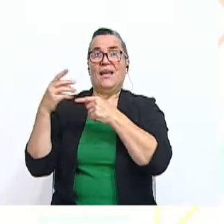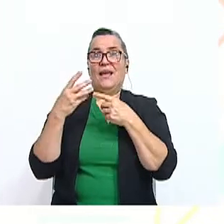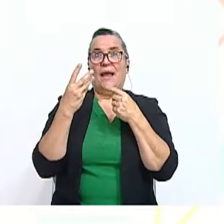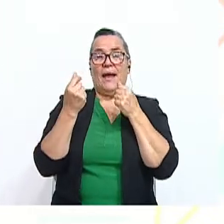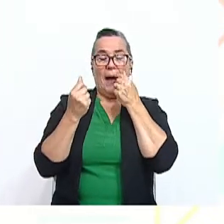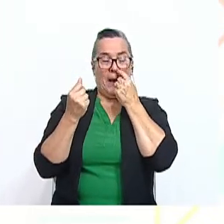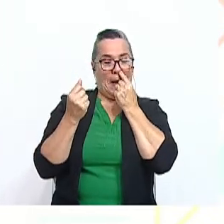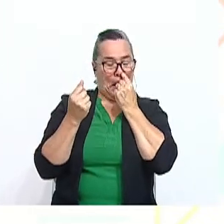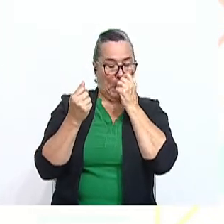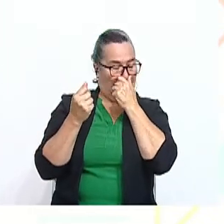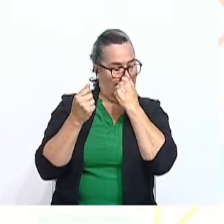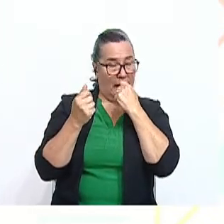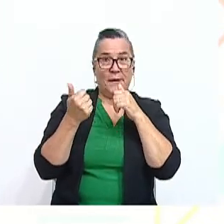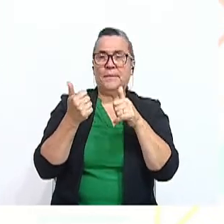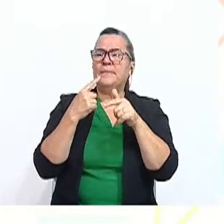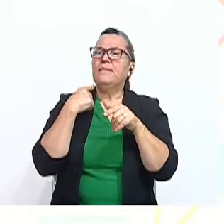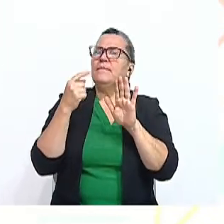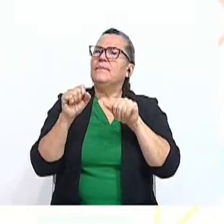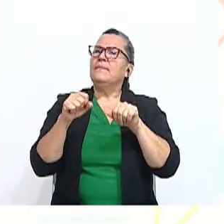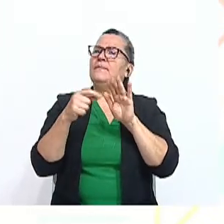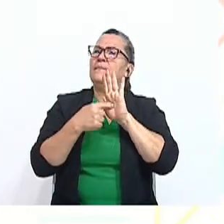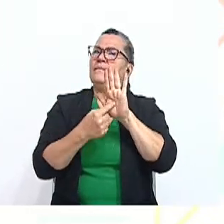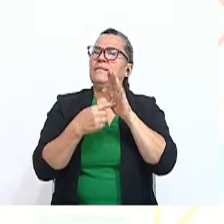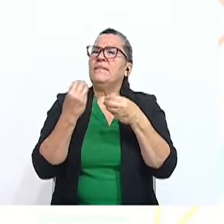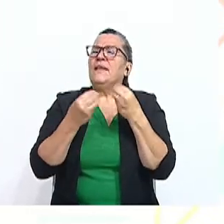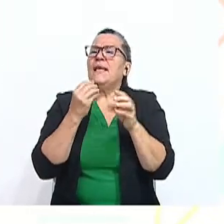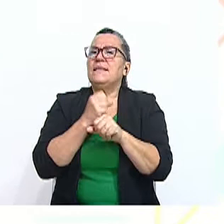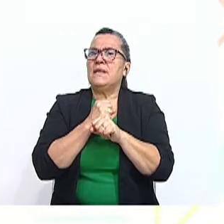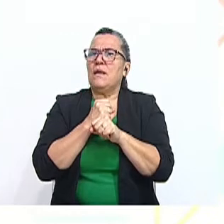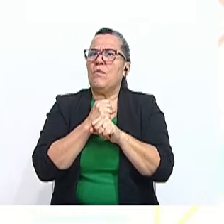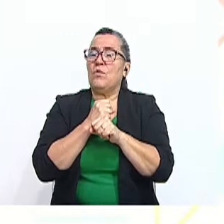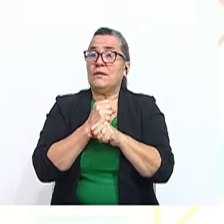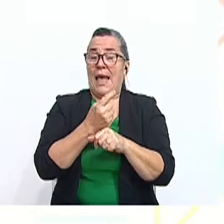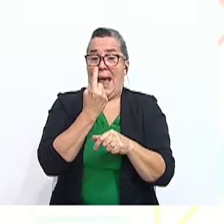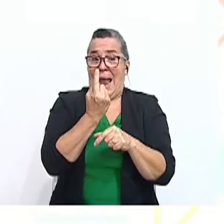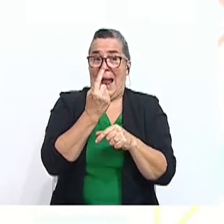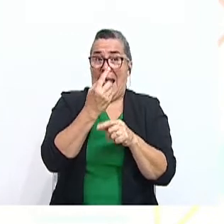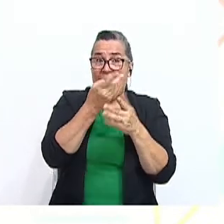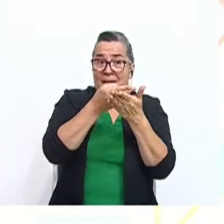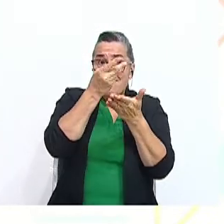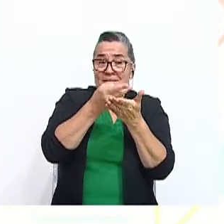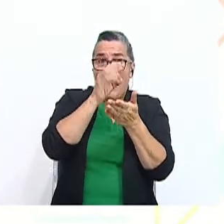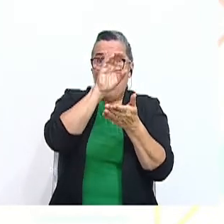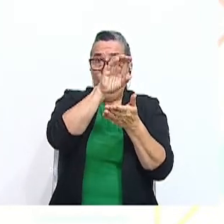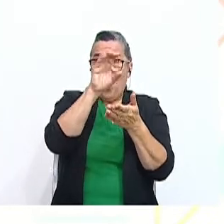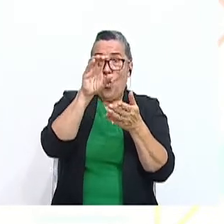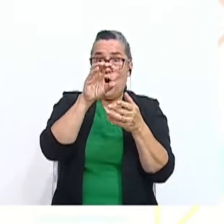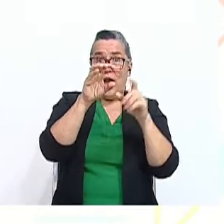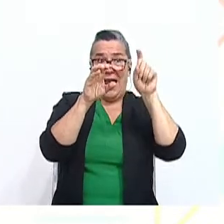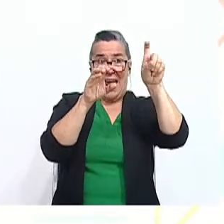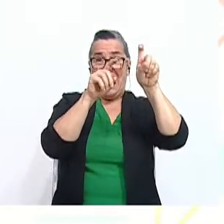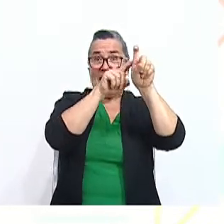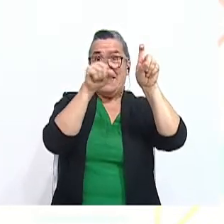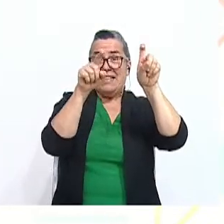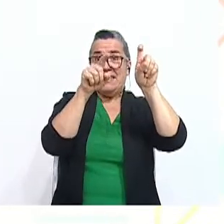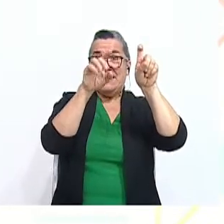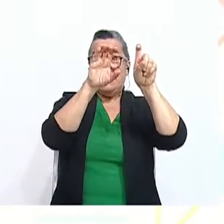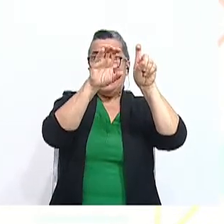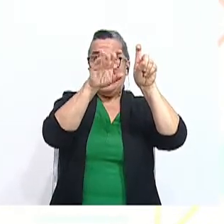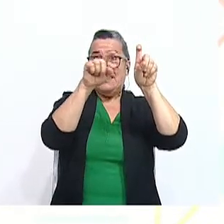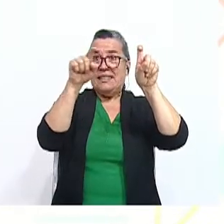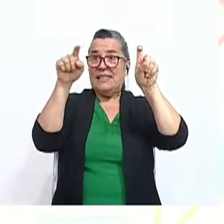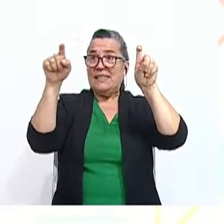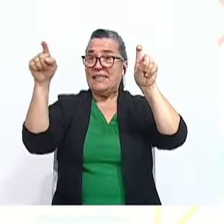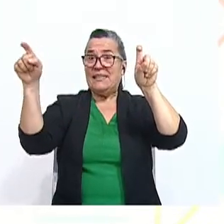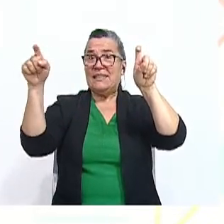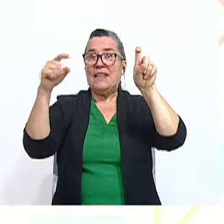¿Qué podemos hacer? ¿Qué hicimos? A cada valor X del celular, a cada precio X,